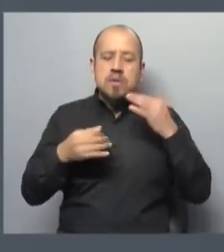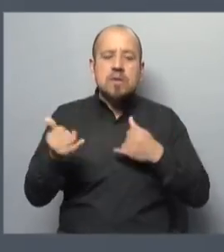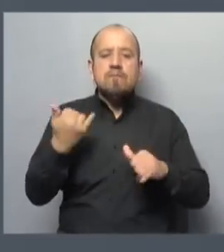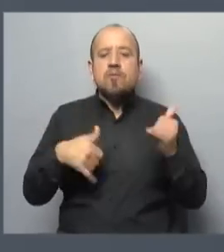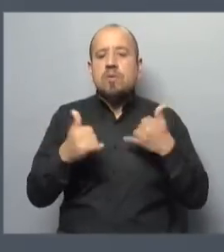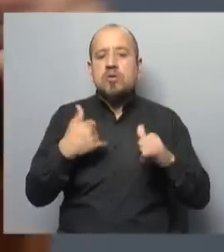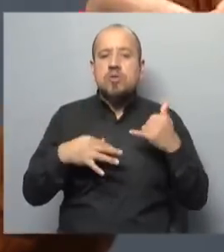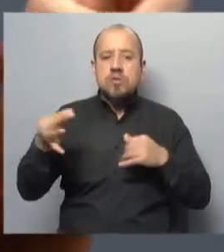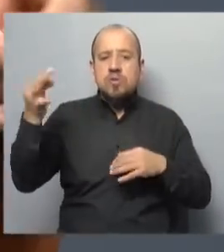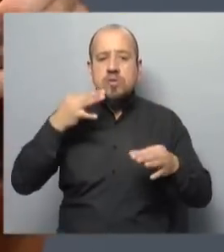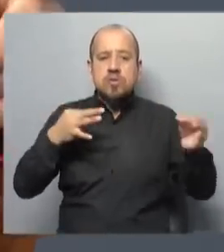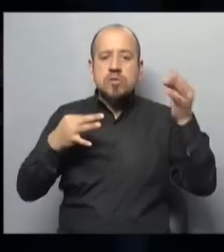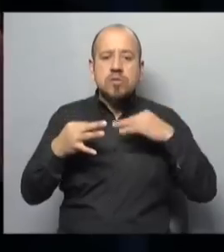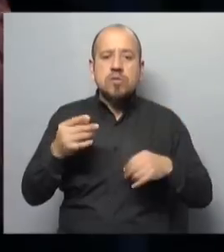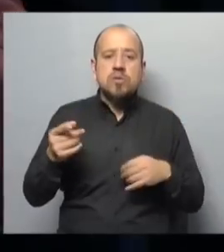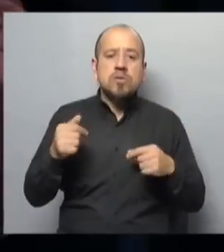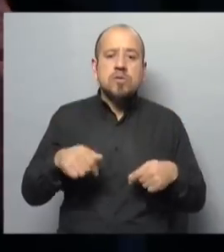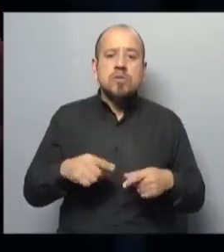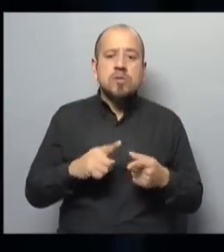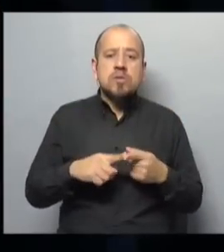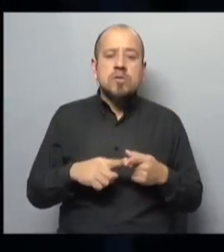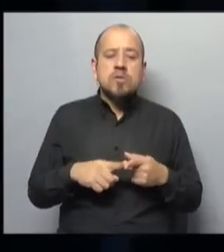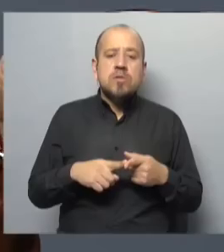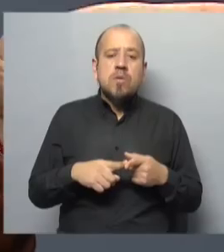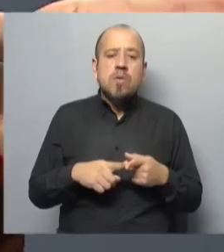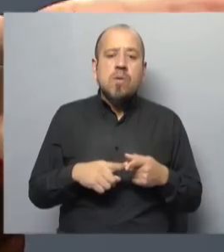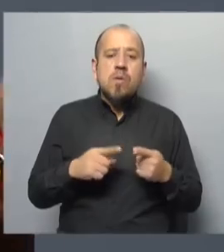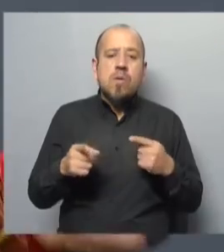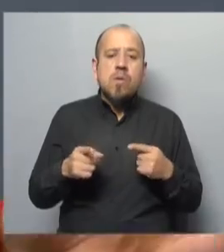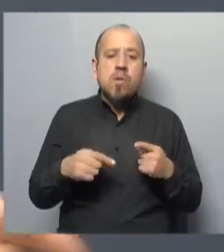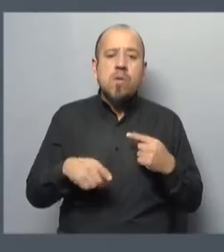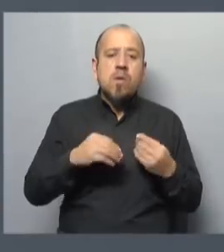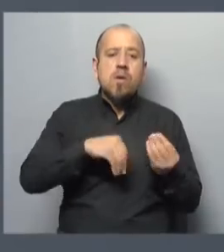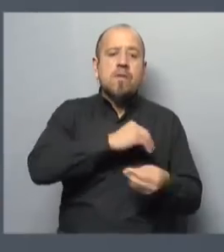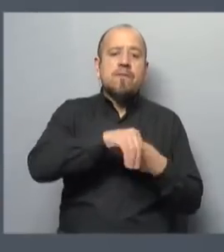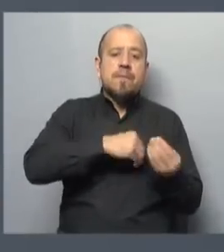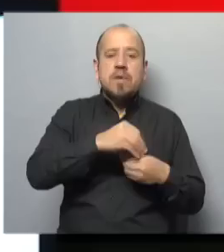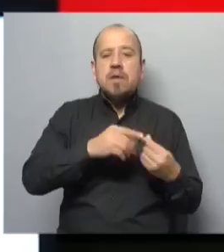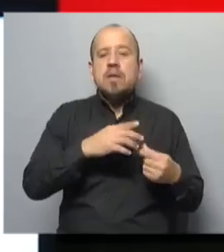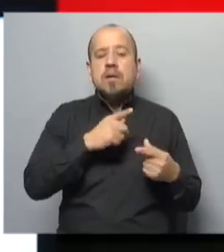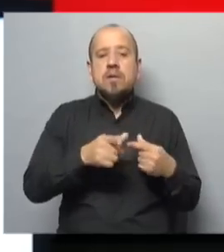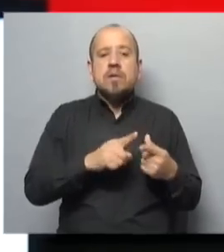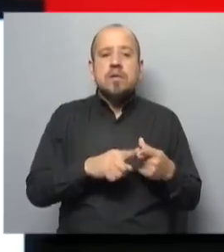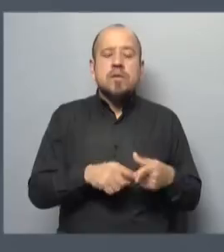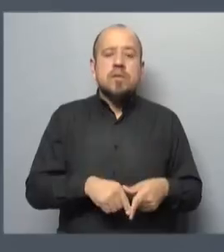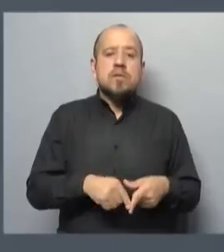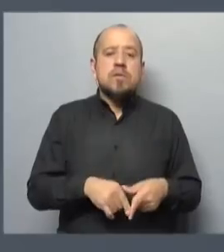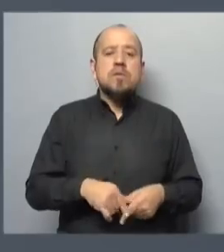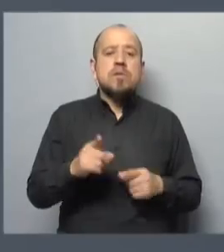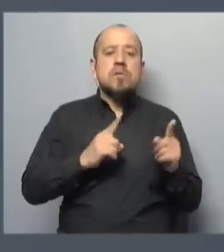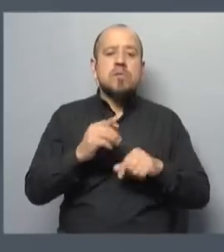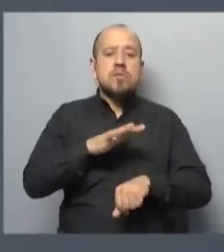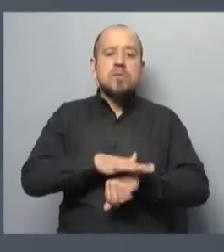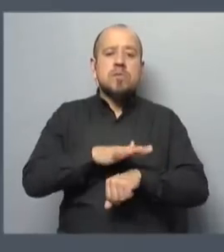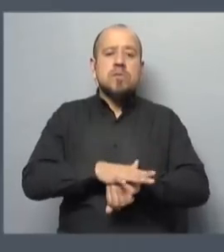porque se le hace daño a la familia que bueno en un momento pensé que